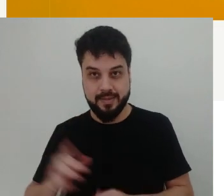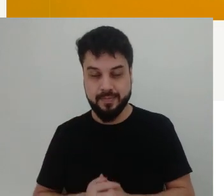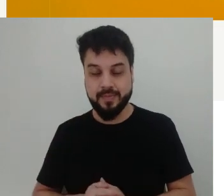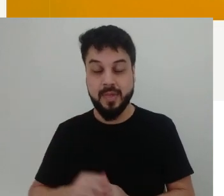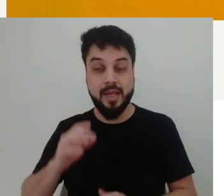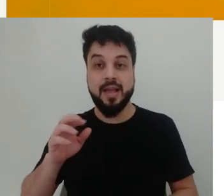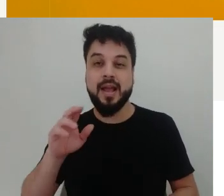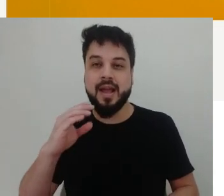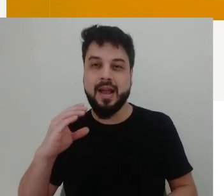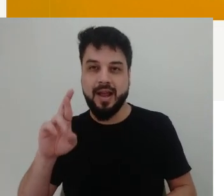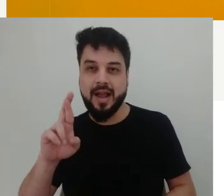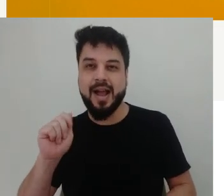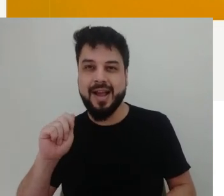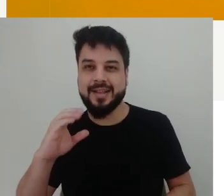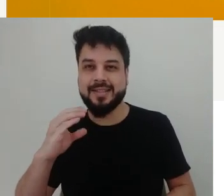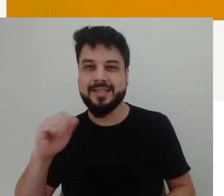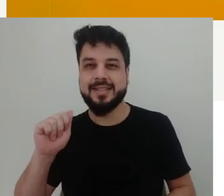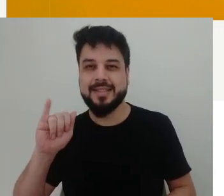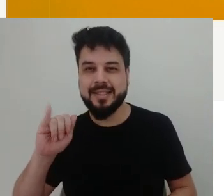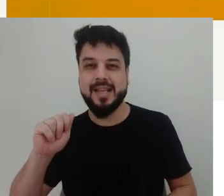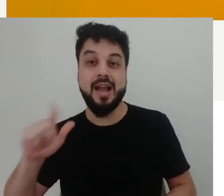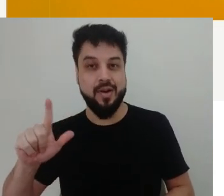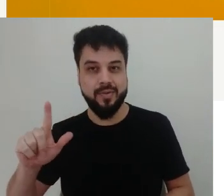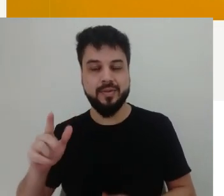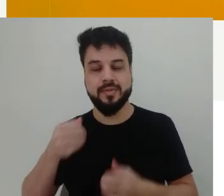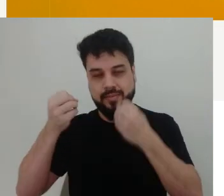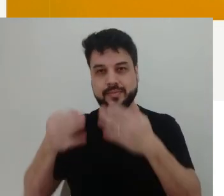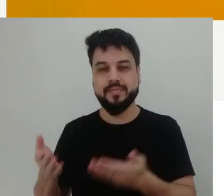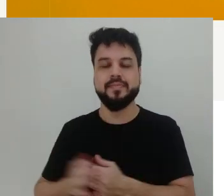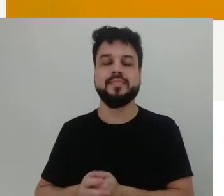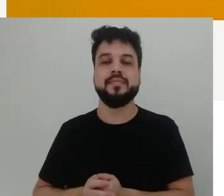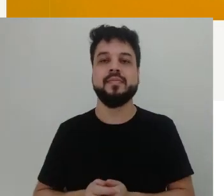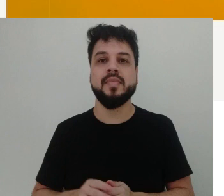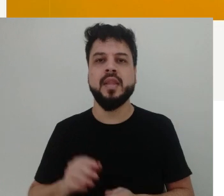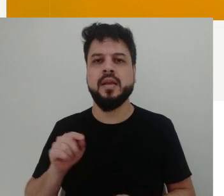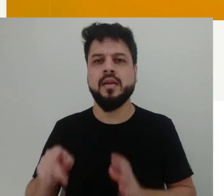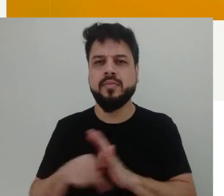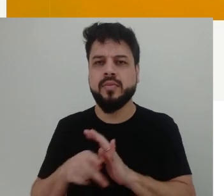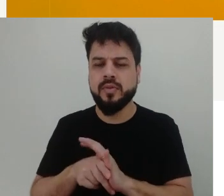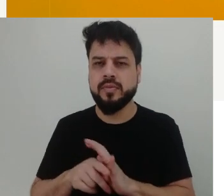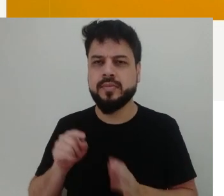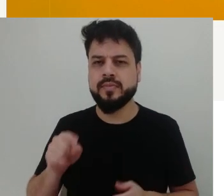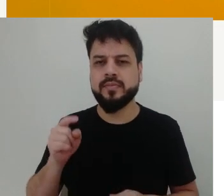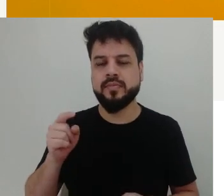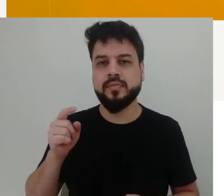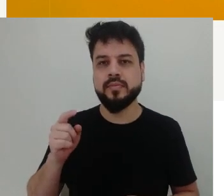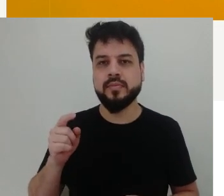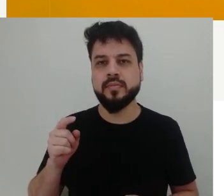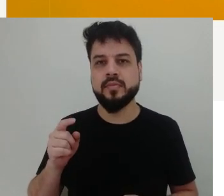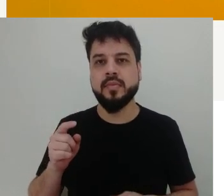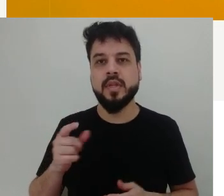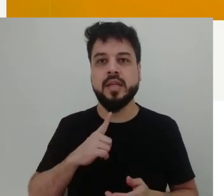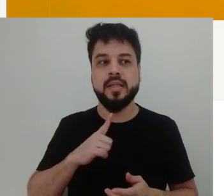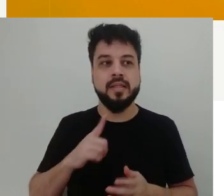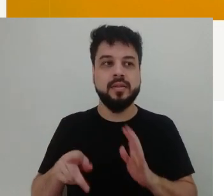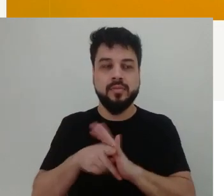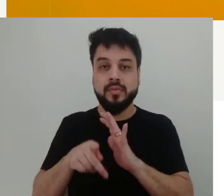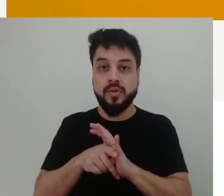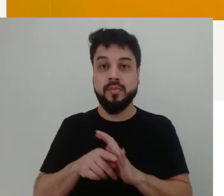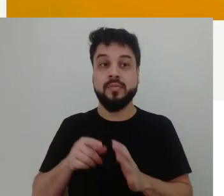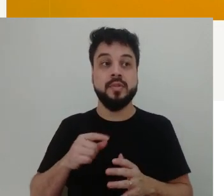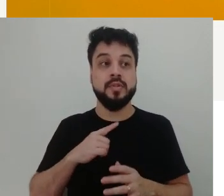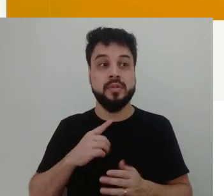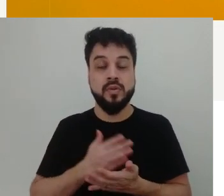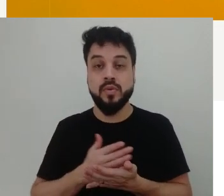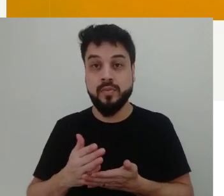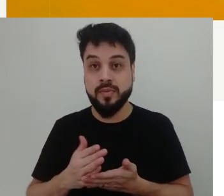el aporte a los imaginarios a través de una ecopoética, que es lo que estamos explorando en el caso del grupo, justamente